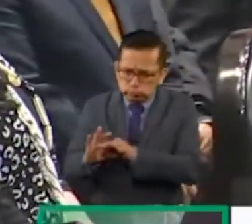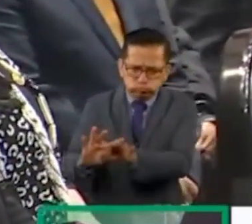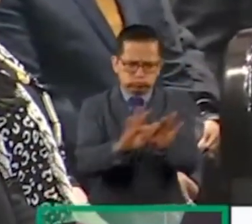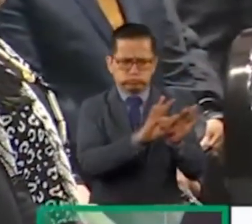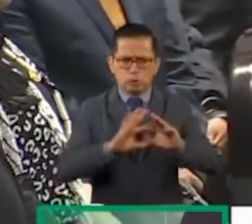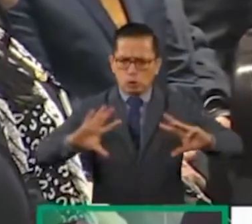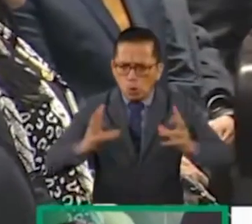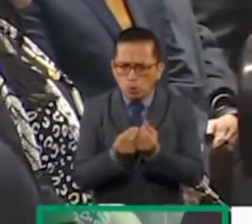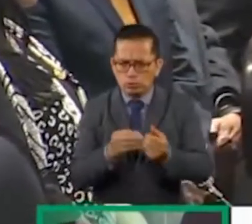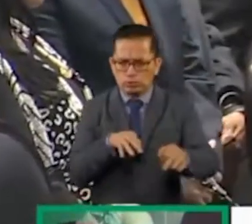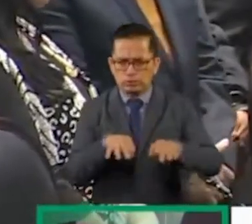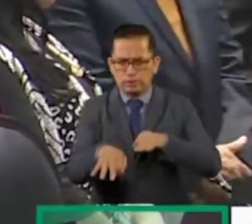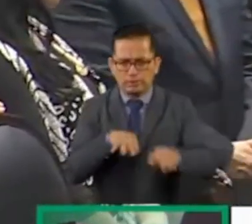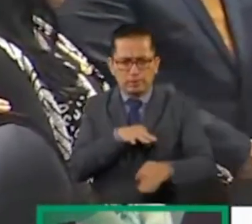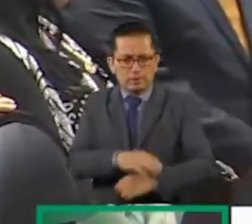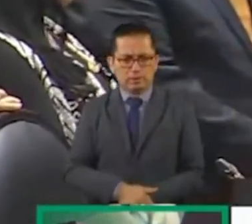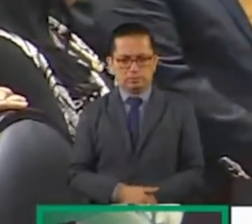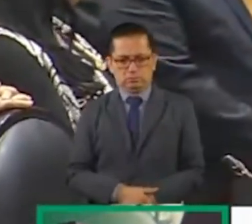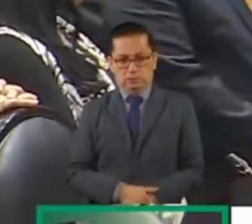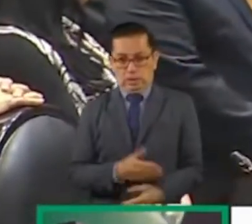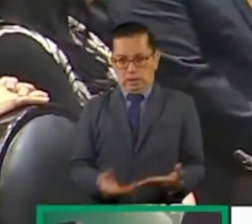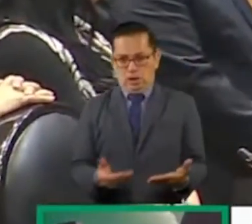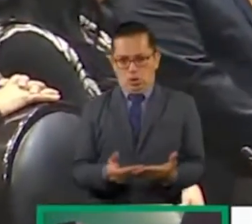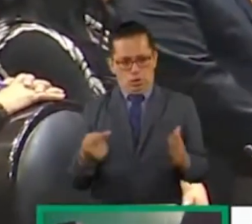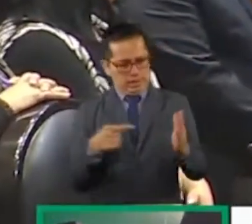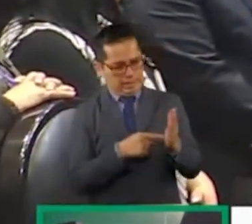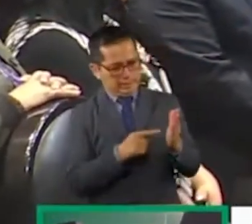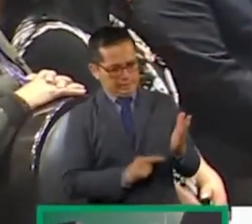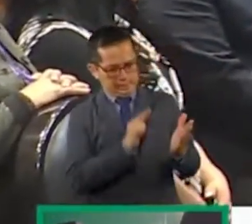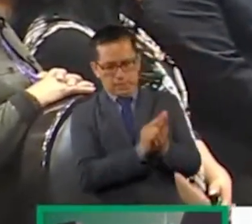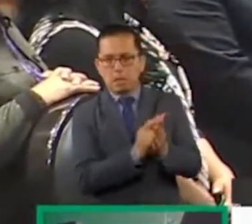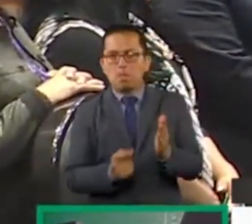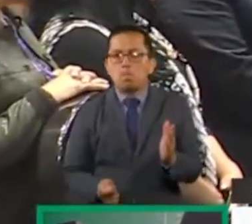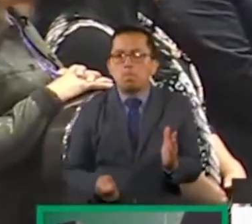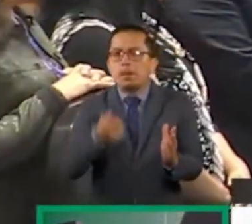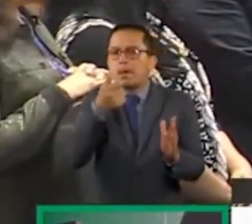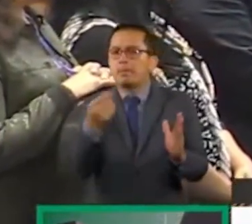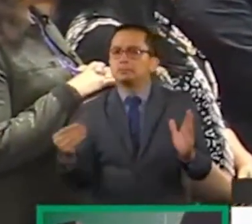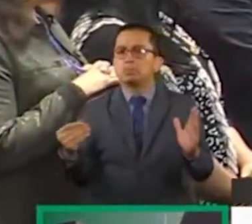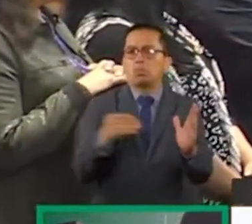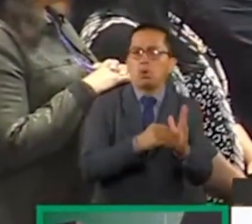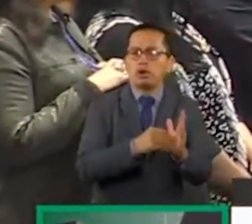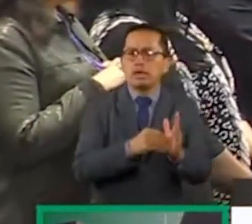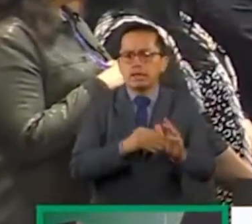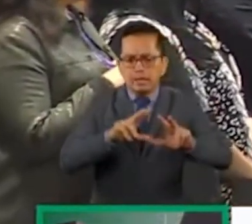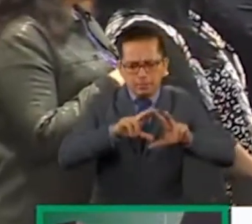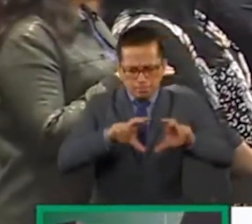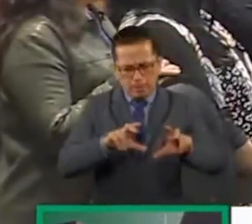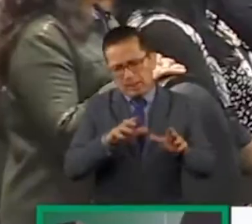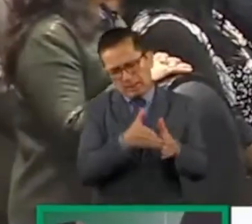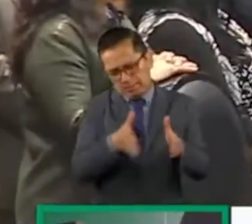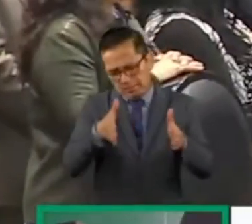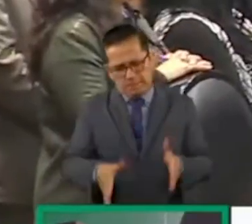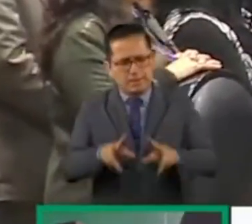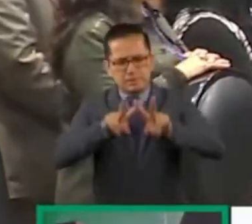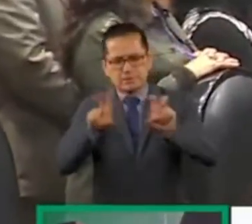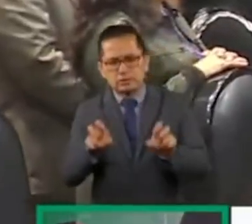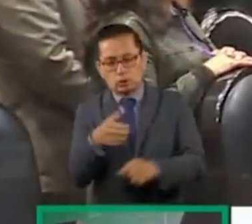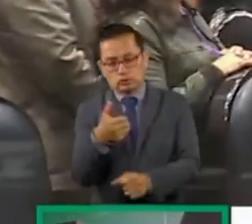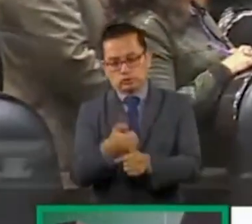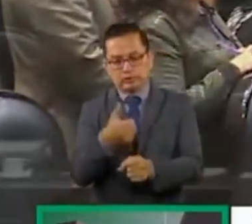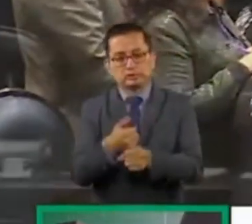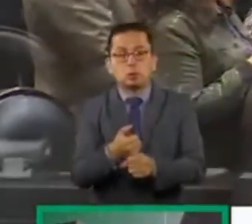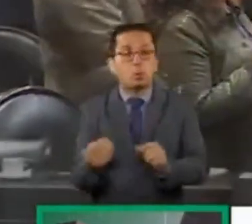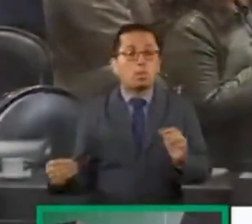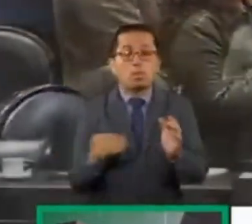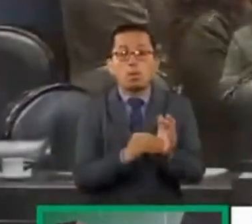esta ley que estamos discutiendo se agrega un título sexto en el que se incluye precisamente la